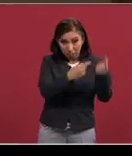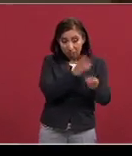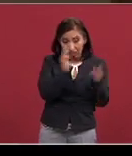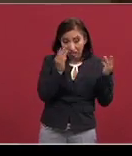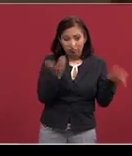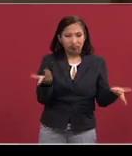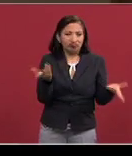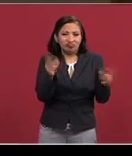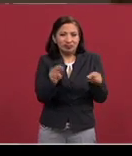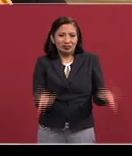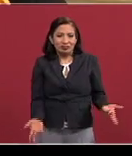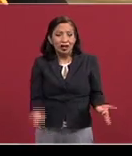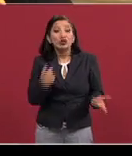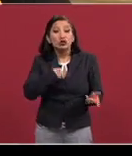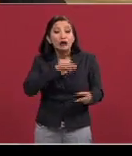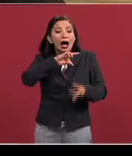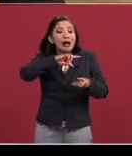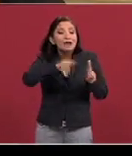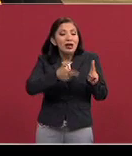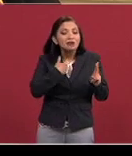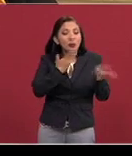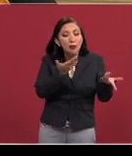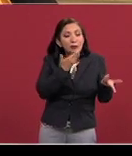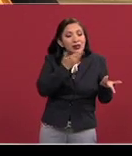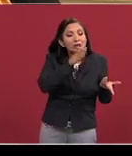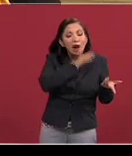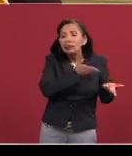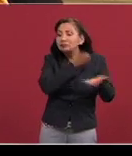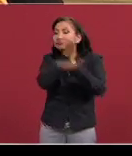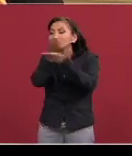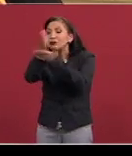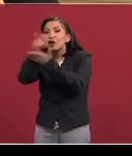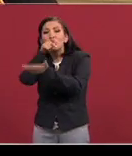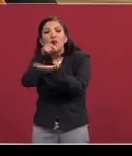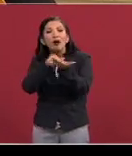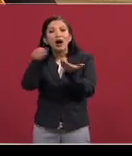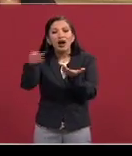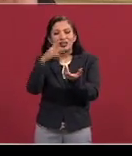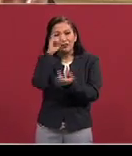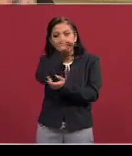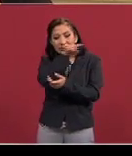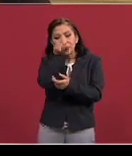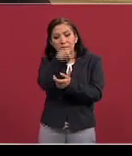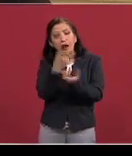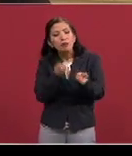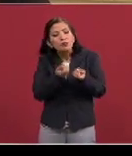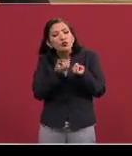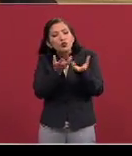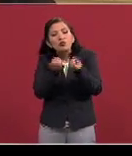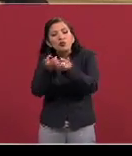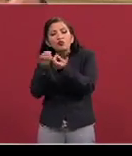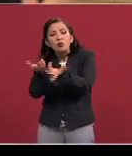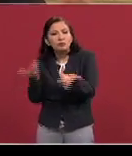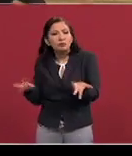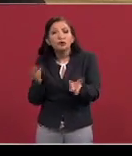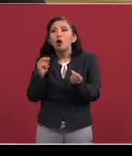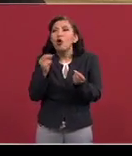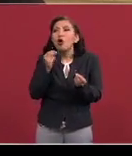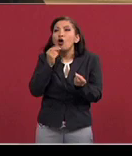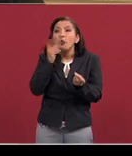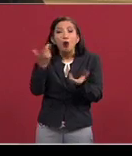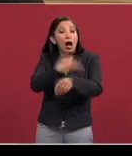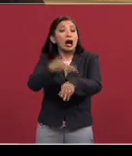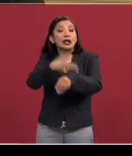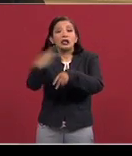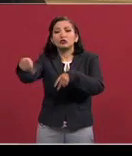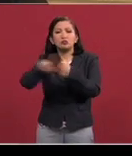MUNAL. Así que nosotros llevaremos la verdad y el bien a todos estos barrios golpeados para que les dejemos un atisbo. No digo que vamos a